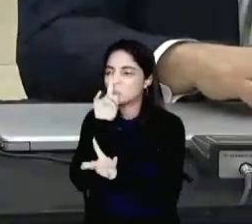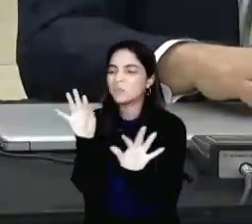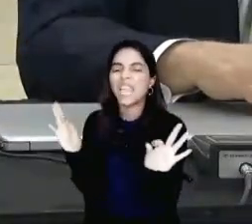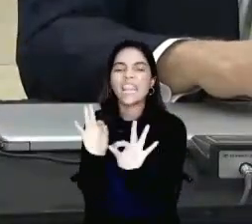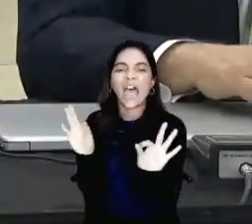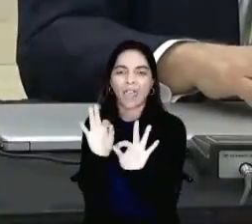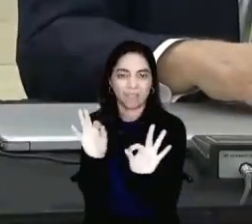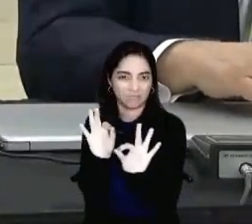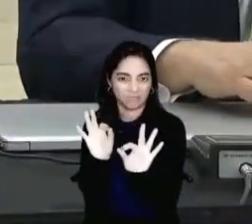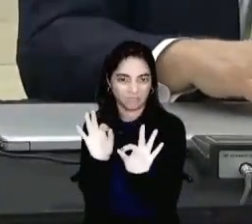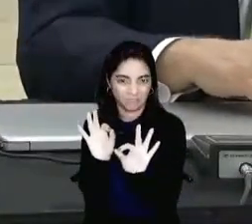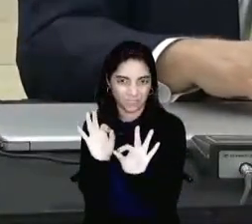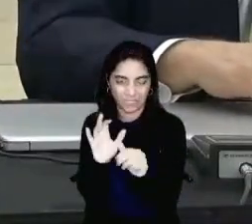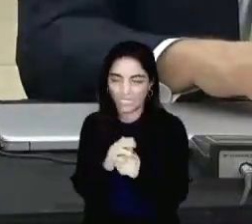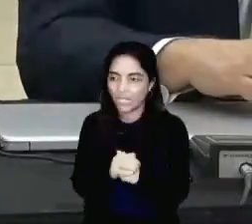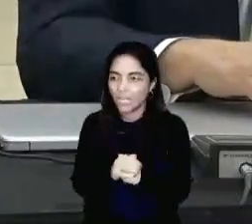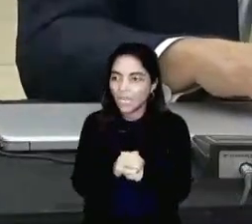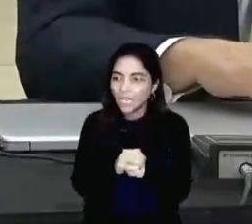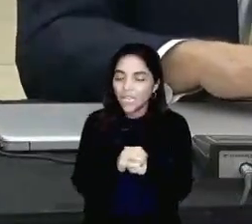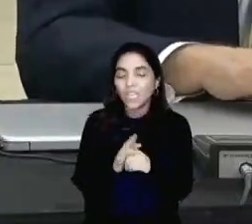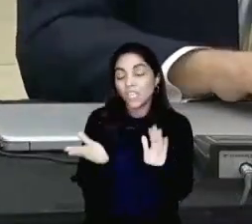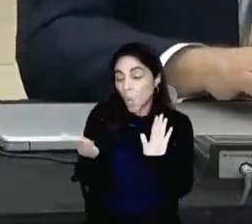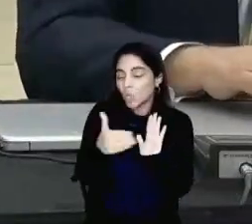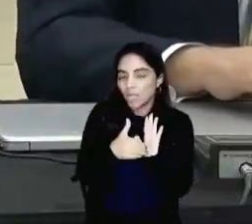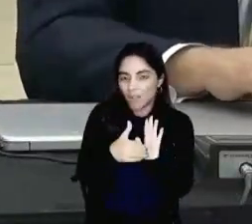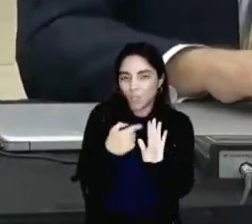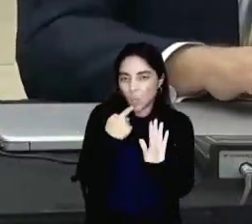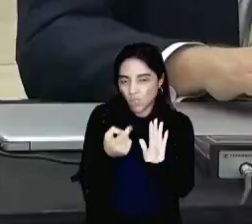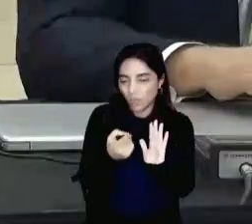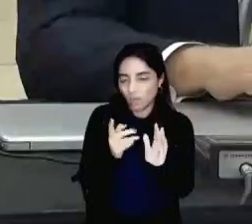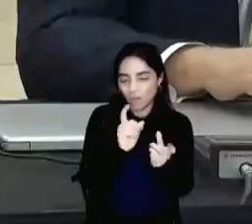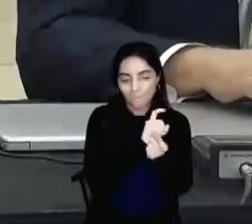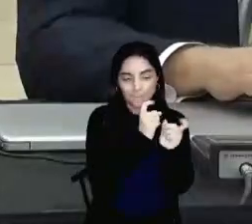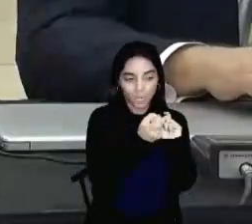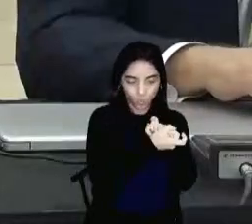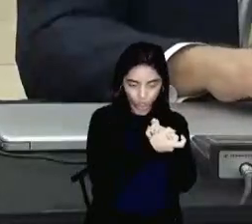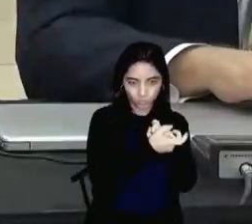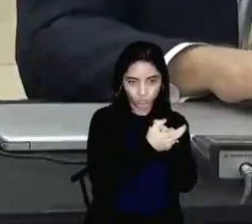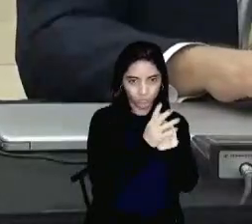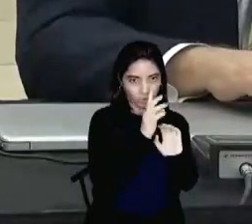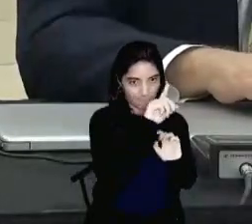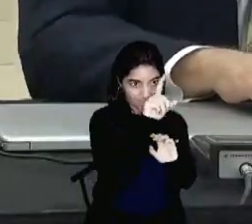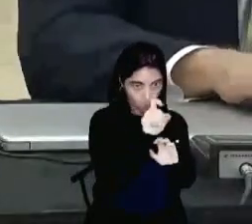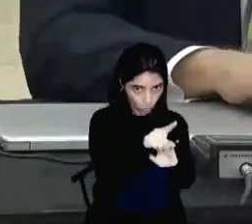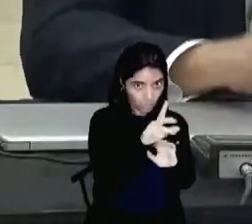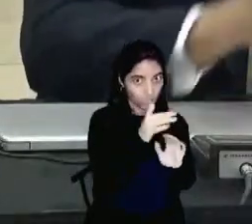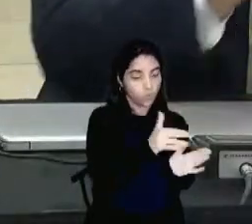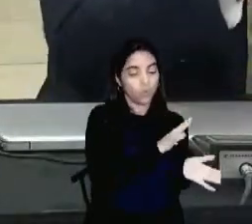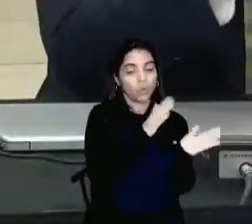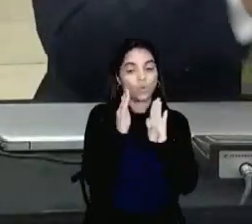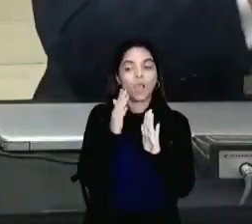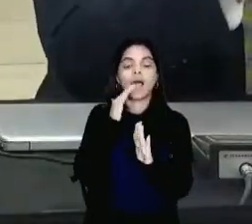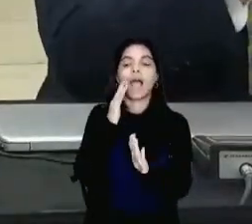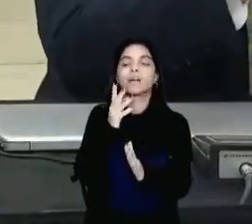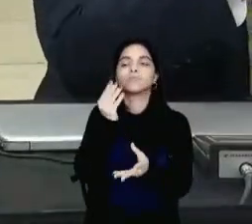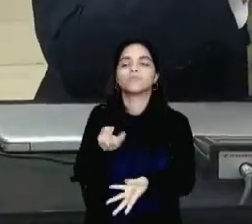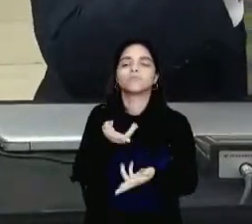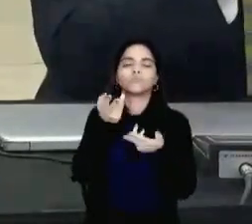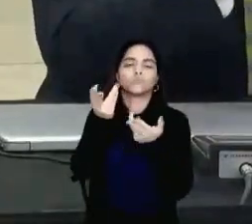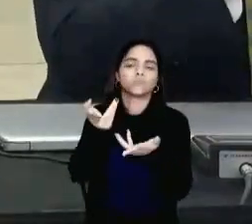nada y yo de nuevo la pregunta que cambié a una exhortación es si con ese mismo